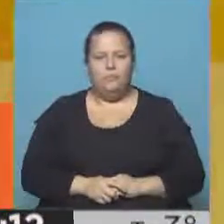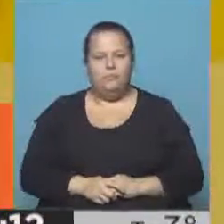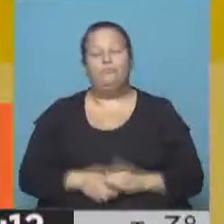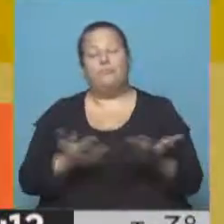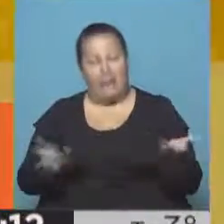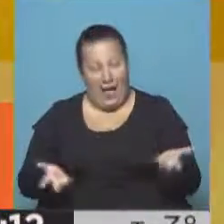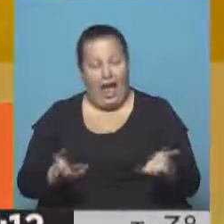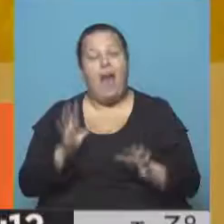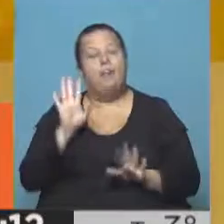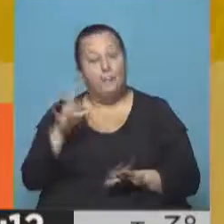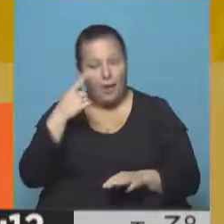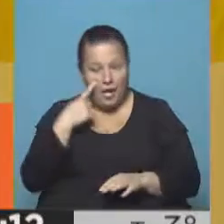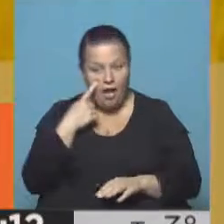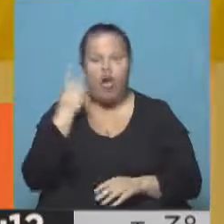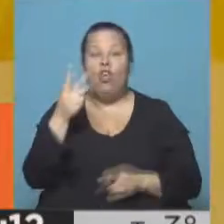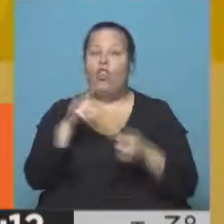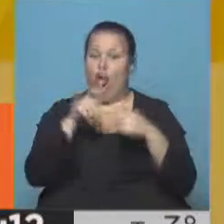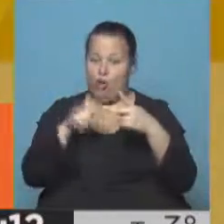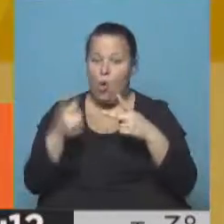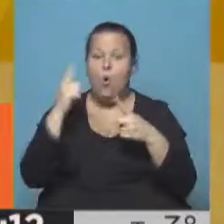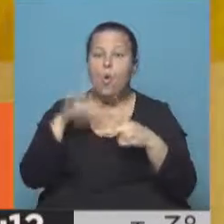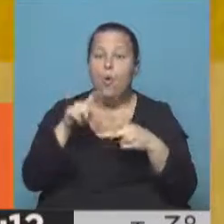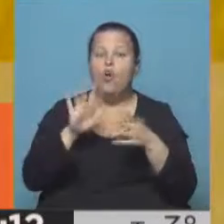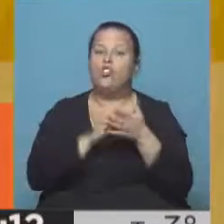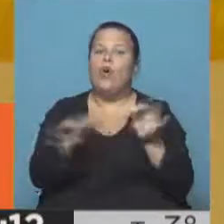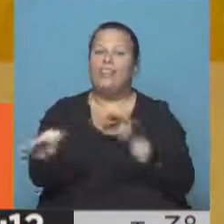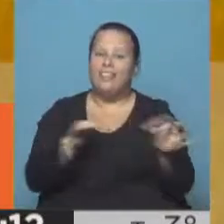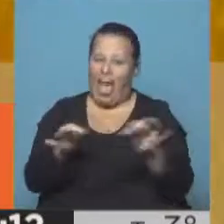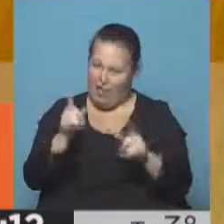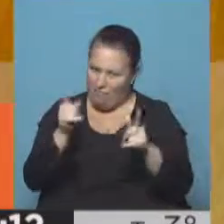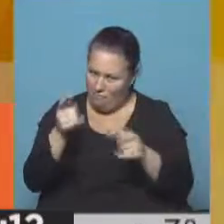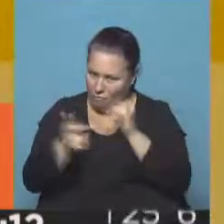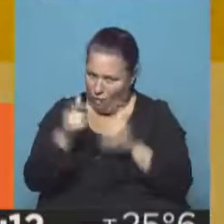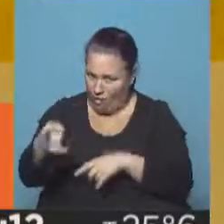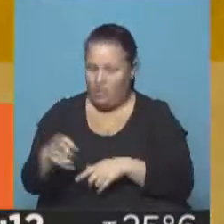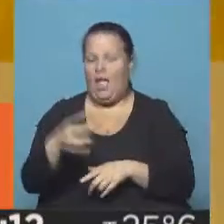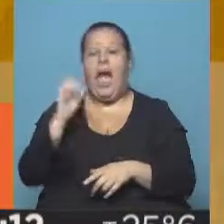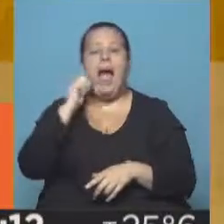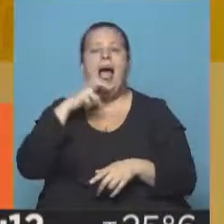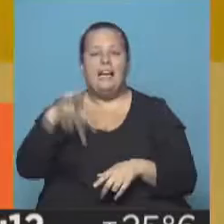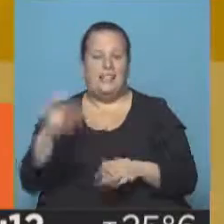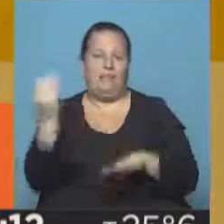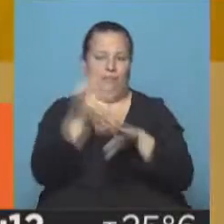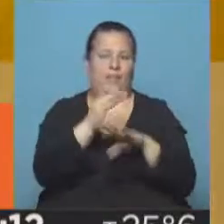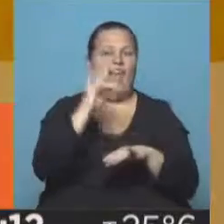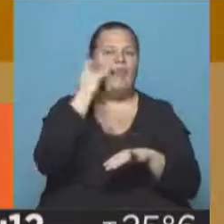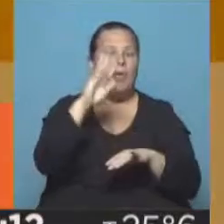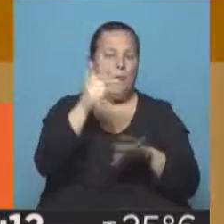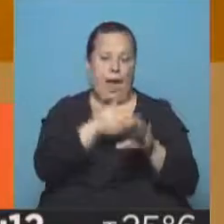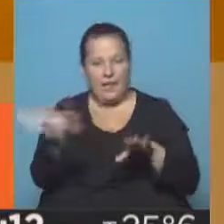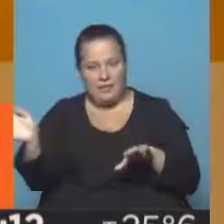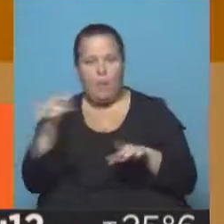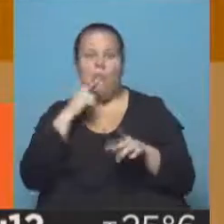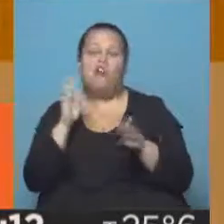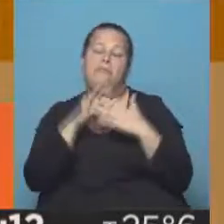claro cuando hay que tener en cuenta dos cuestiones una es la parte táctica como bien vos decís entra gaitán en el equipo en lugar de diego la que por ahí jugando